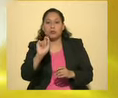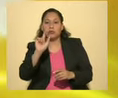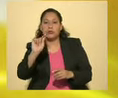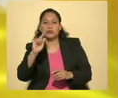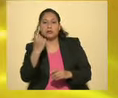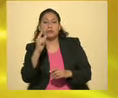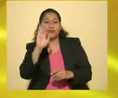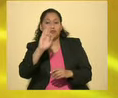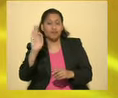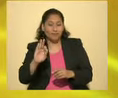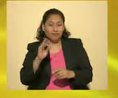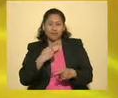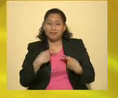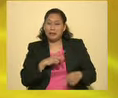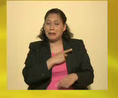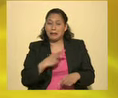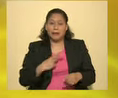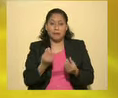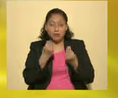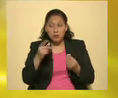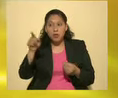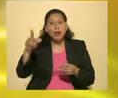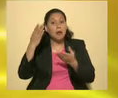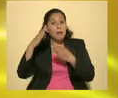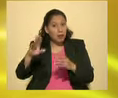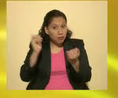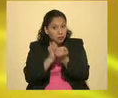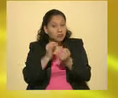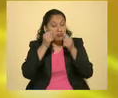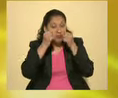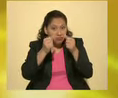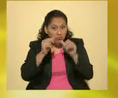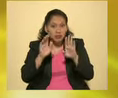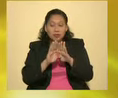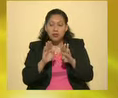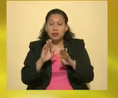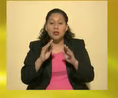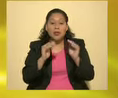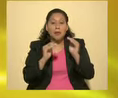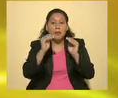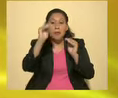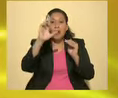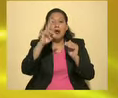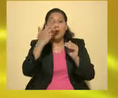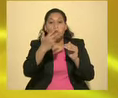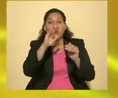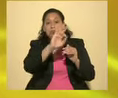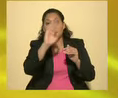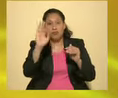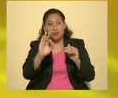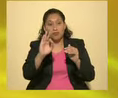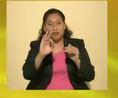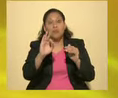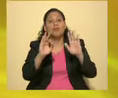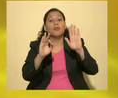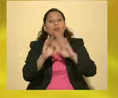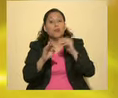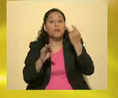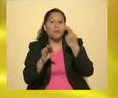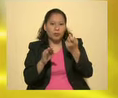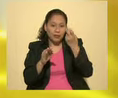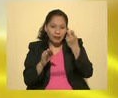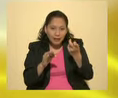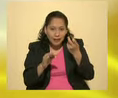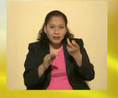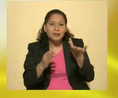4.71%. Ojo, los bancos deben de poner mucha atención cuando llegue al 8% el porcentaje, porque precisamente